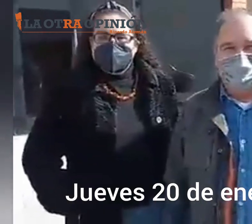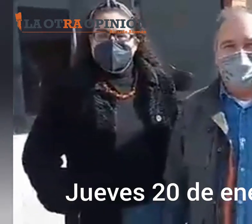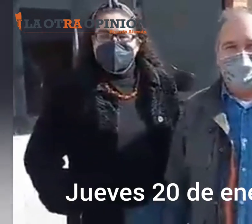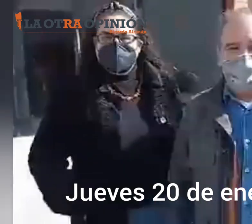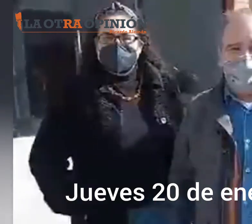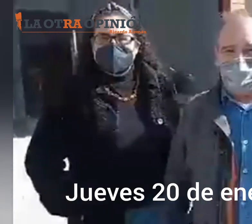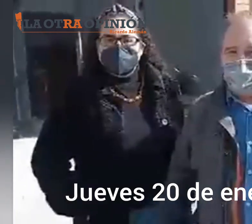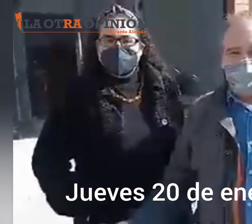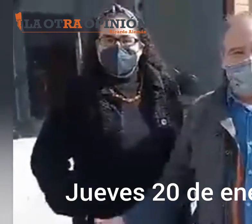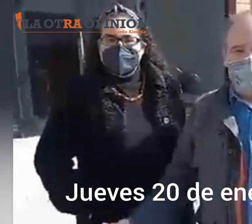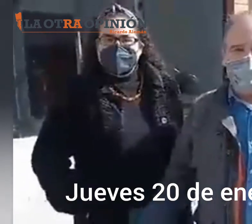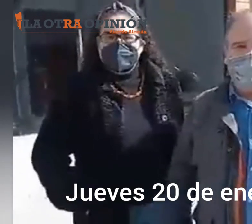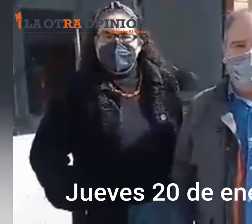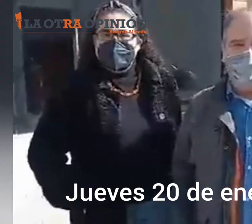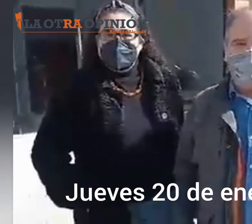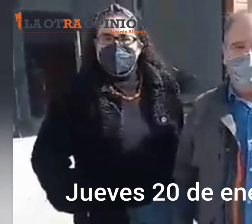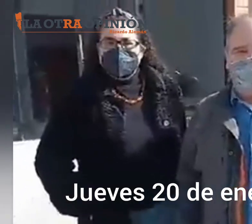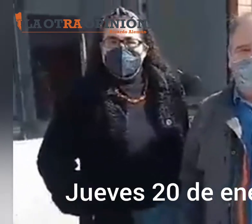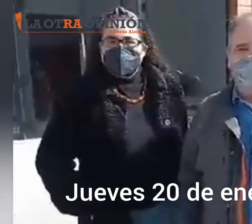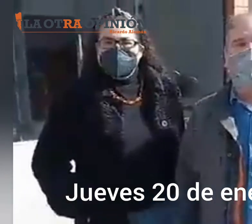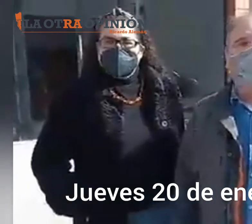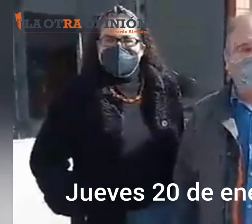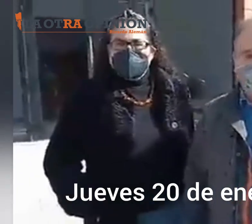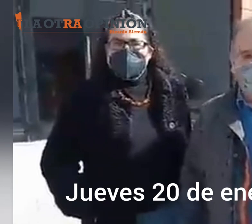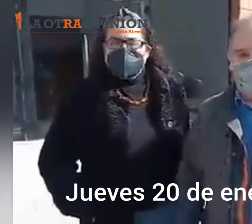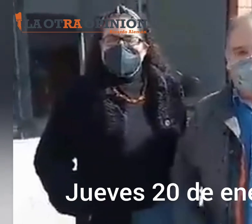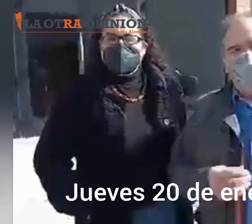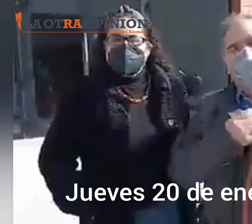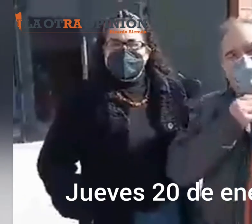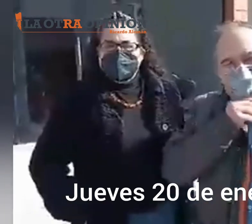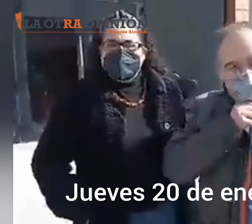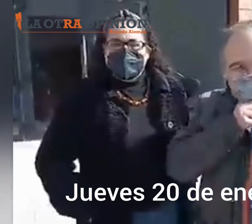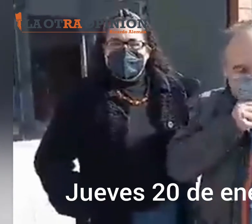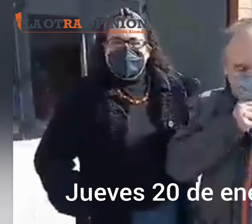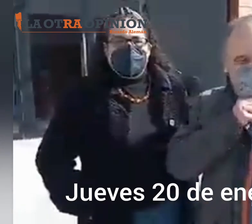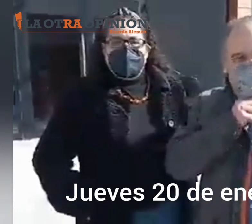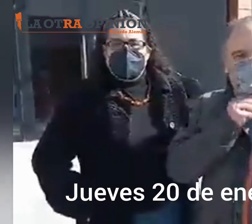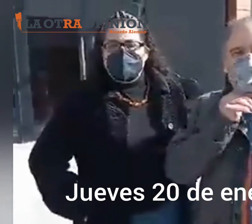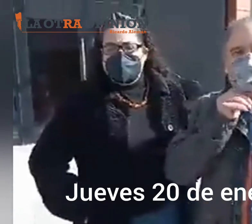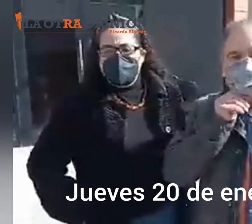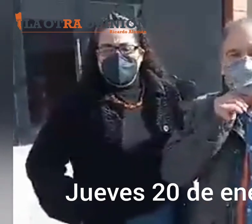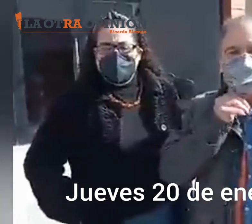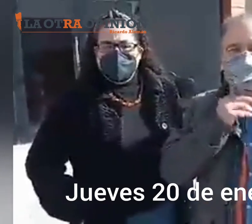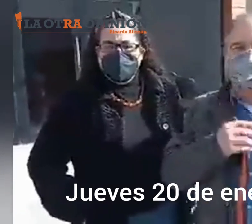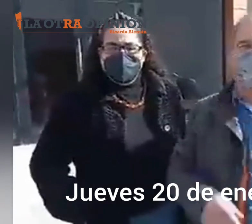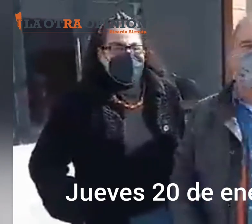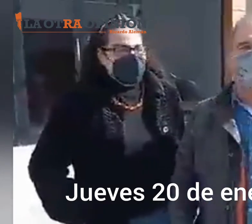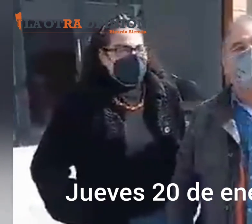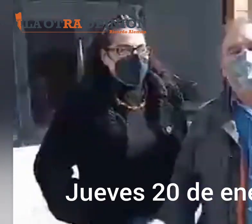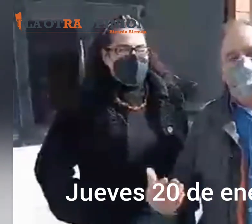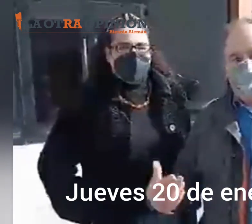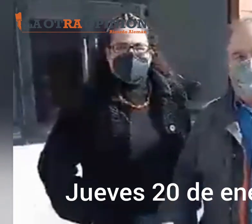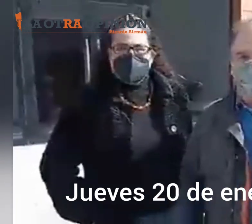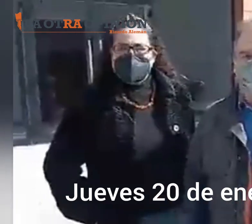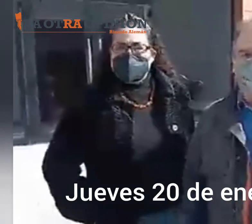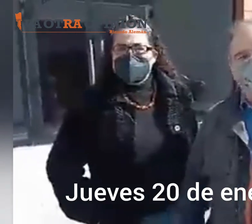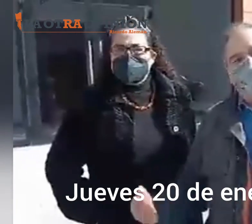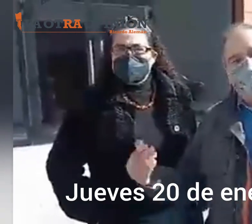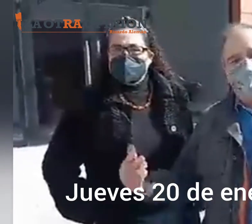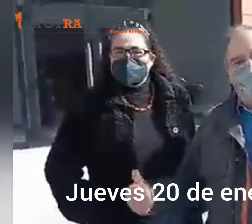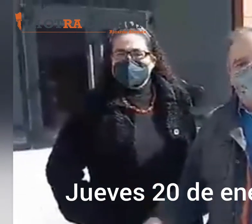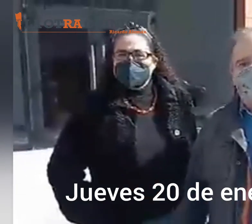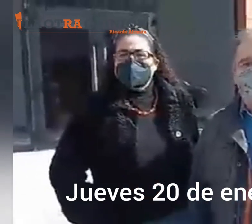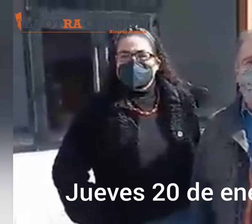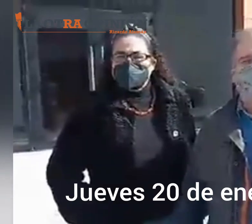Porque era lo que debió haber procedido, ¿no? Que por lo menos alguien con personalidad jurídica se presentara. Pero no había nadie. Se negaron a bajar, se